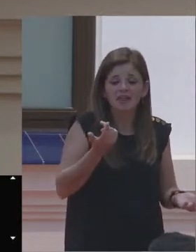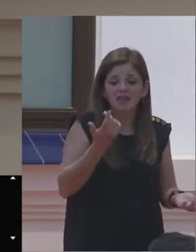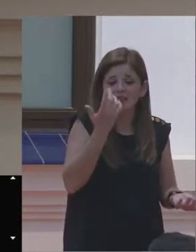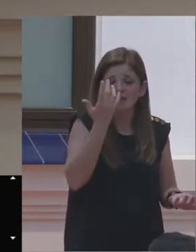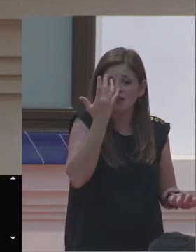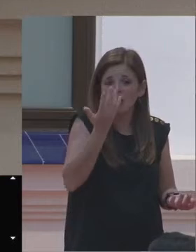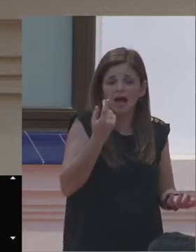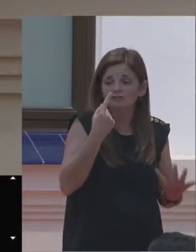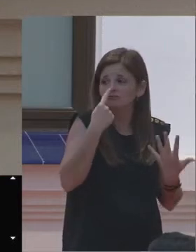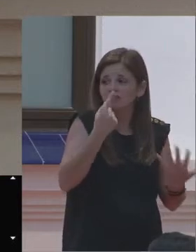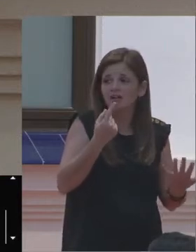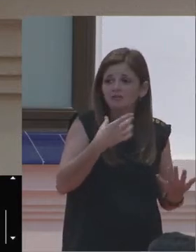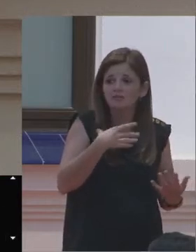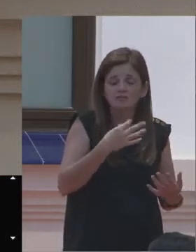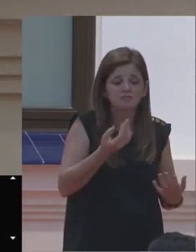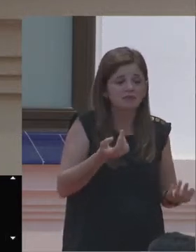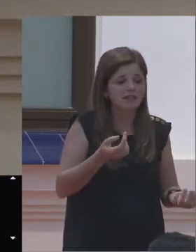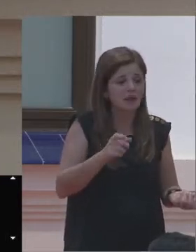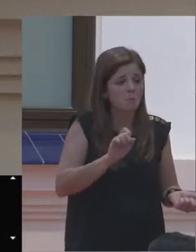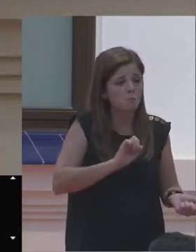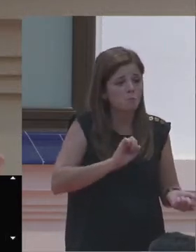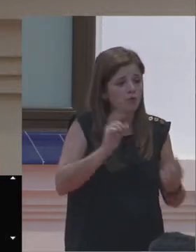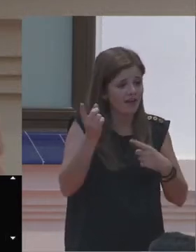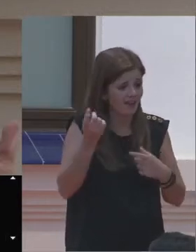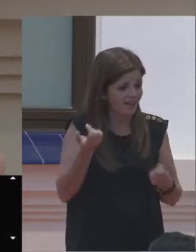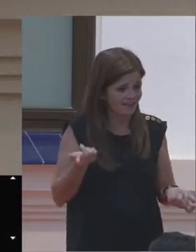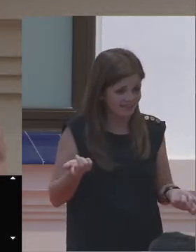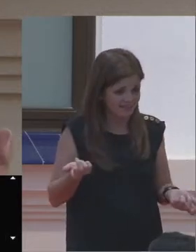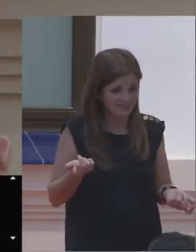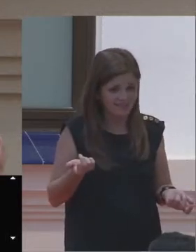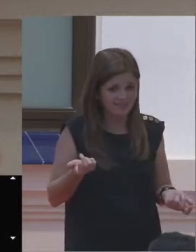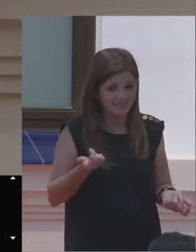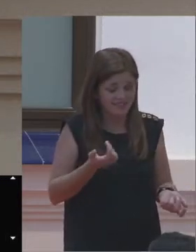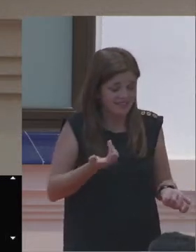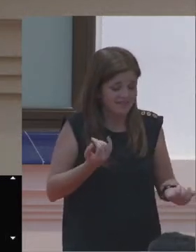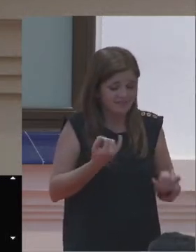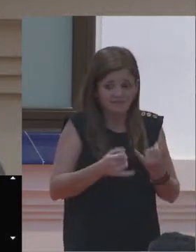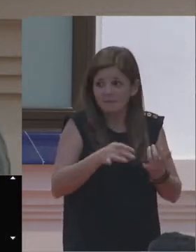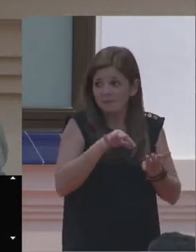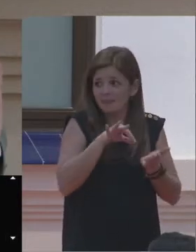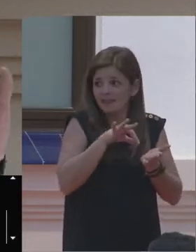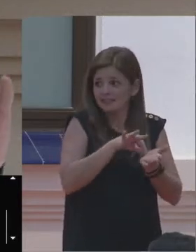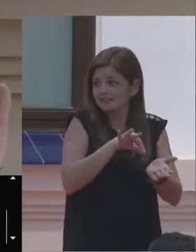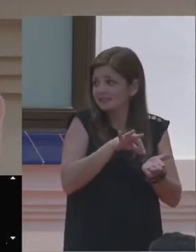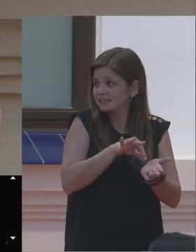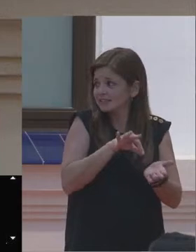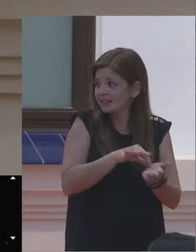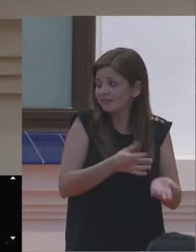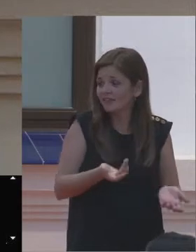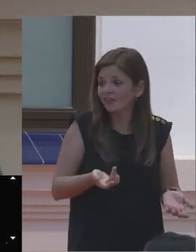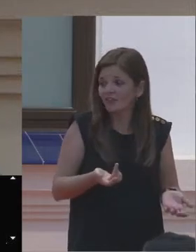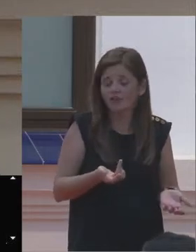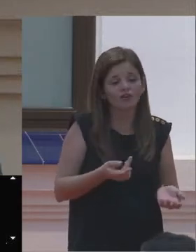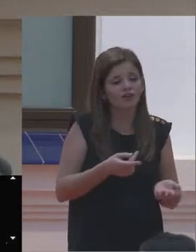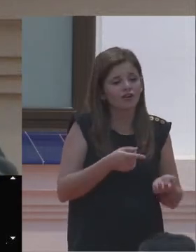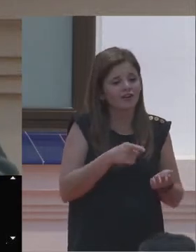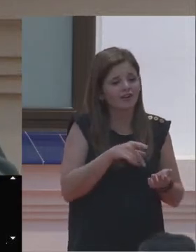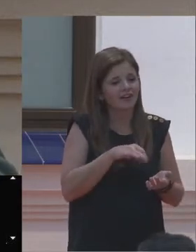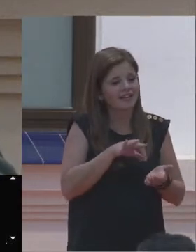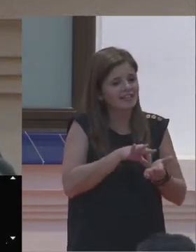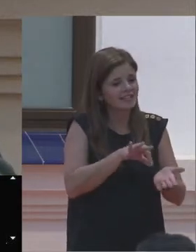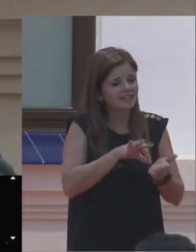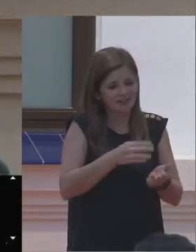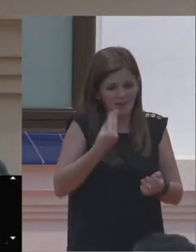nos tenemos que mudar a la Terminal 4 y queremos desplegar los mismos servicios. Sale AENA y dice, no, eso lo doy